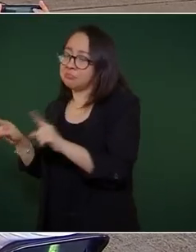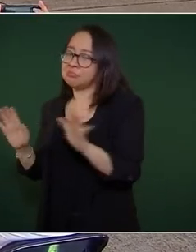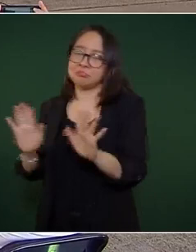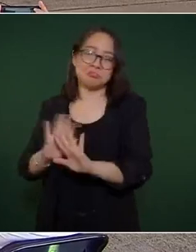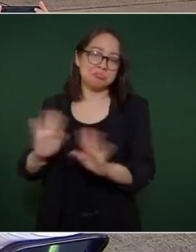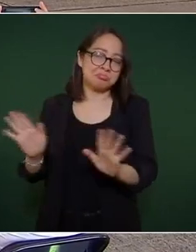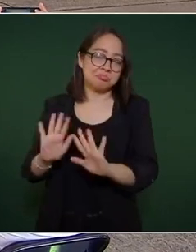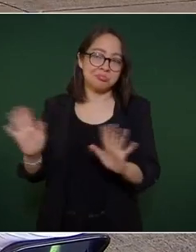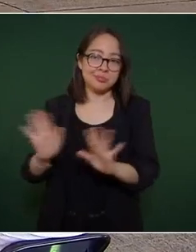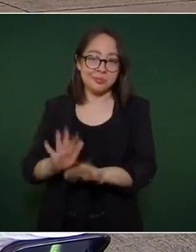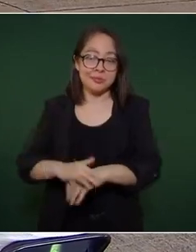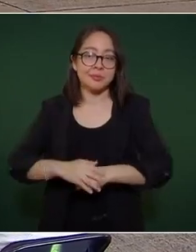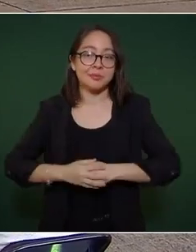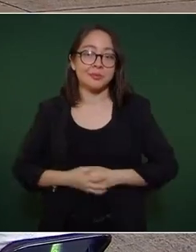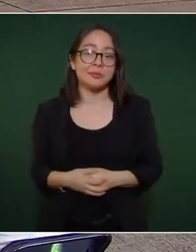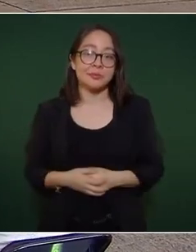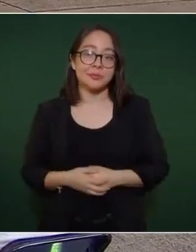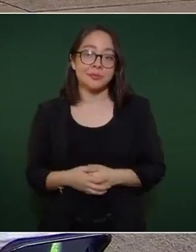Dicen que ese